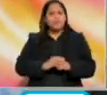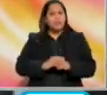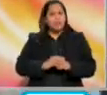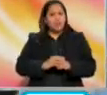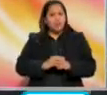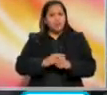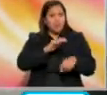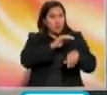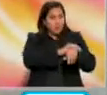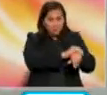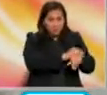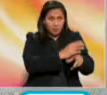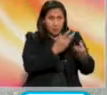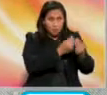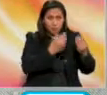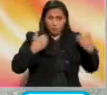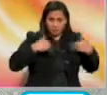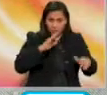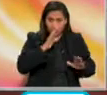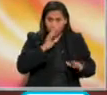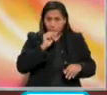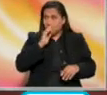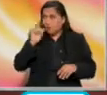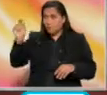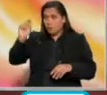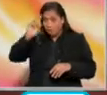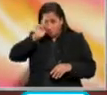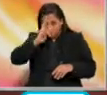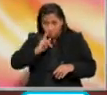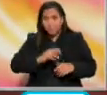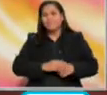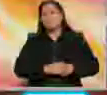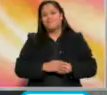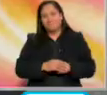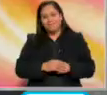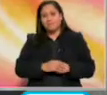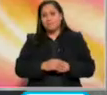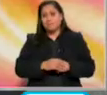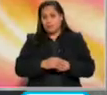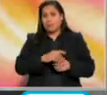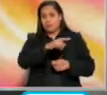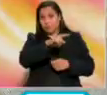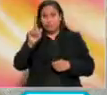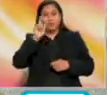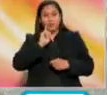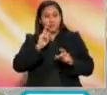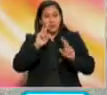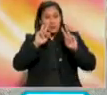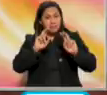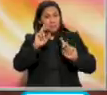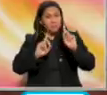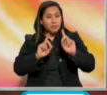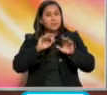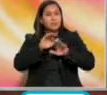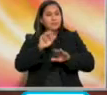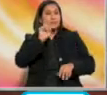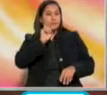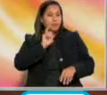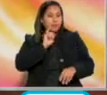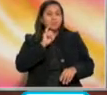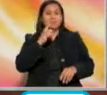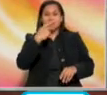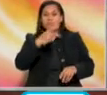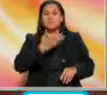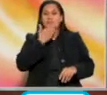pueda salir con mis amigas porque tengo novio, por ejemplo? ¿No? Estas son las dudas y preguntas que tienen que ver con sexualidad. ¿Pasa eso? Uy. Comúnmente.